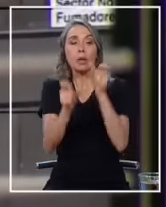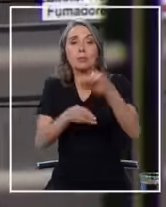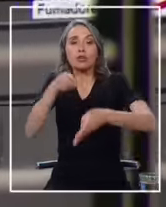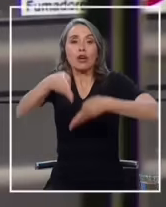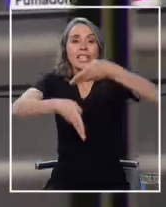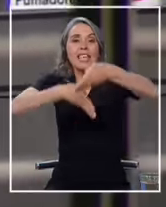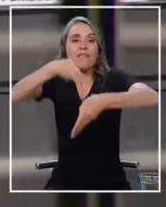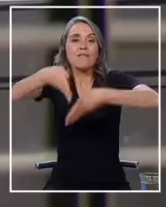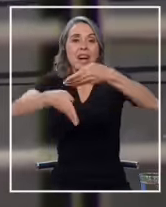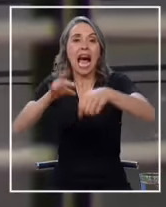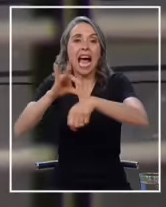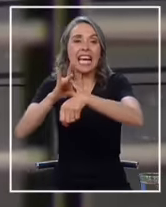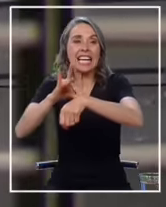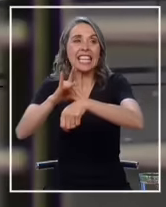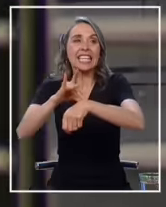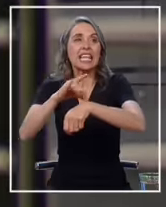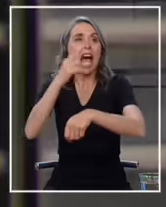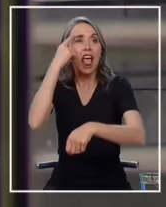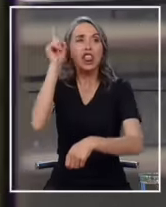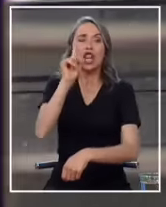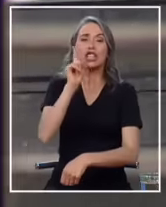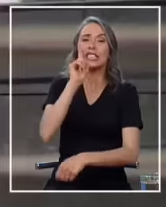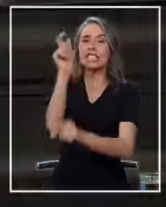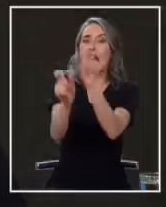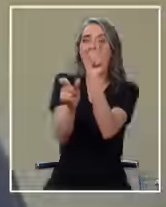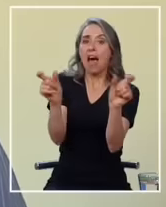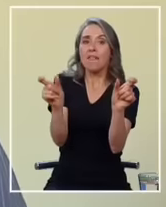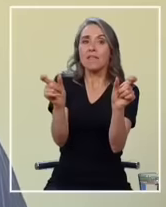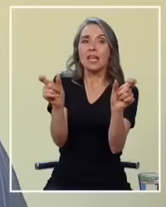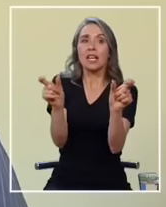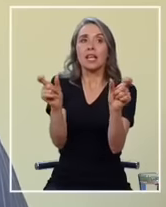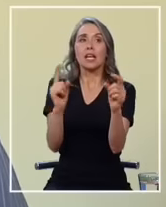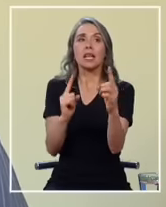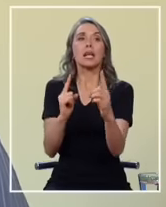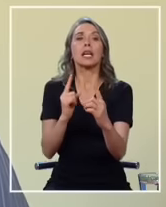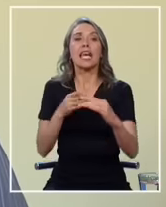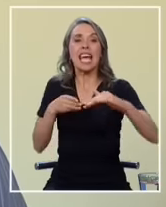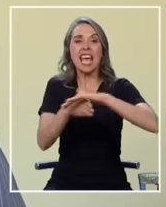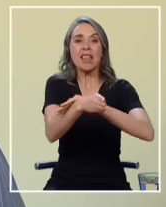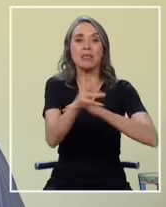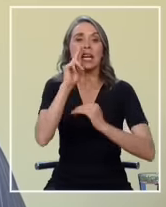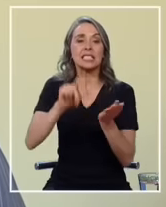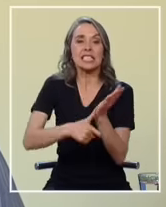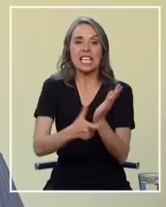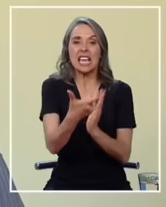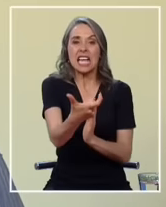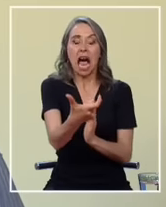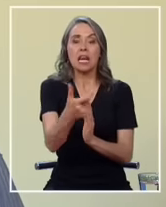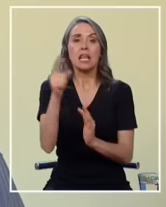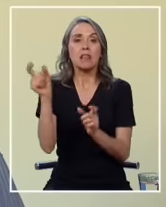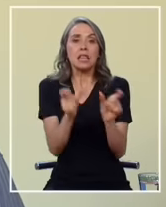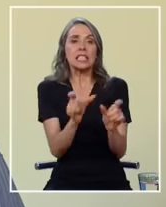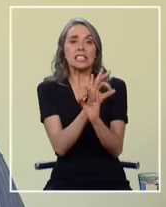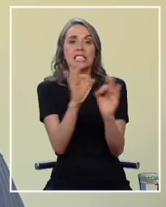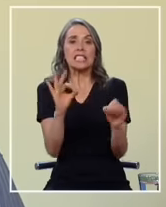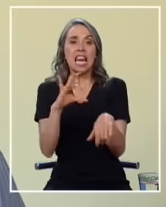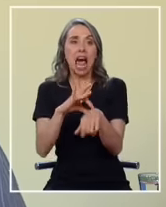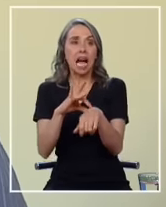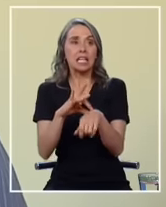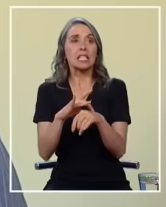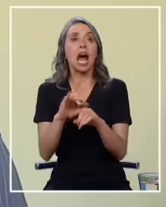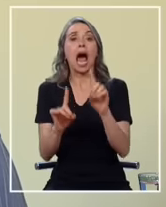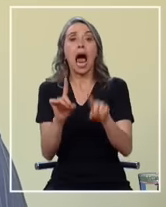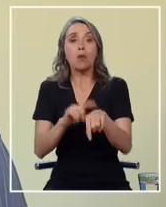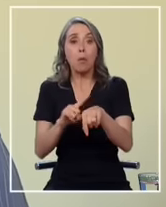lugar y que no sabían quiénes eran, que pasaban sin identificación y que incluso en alguna